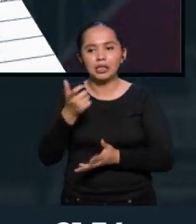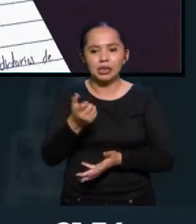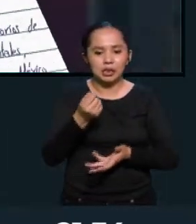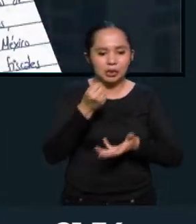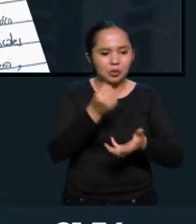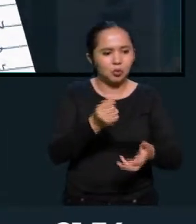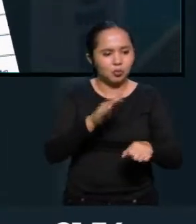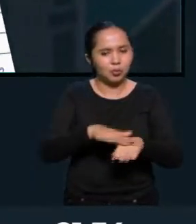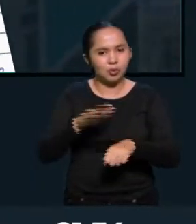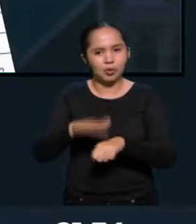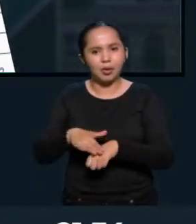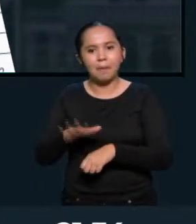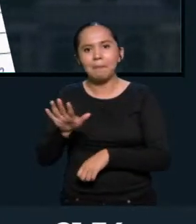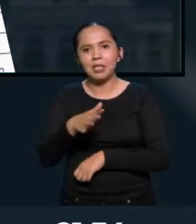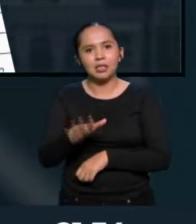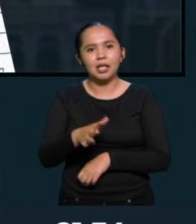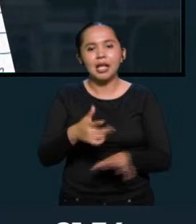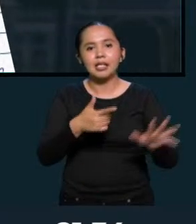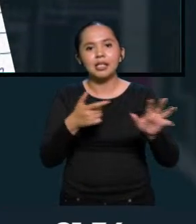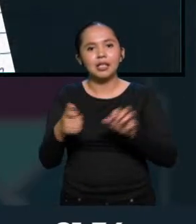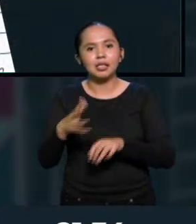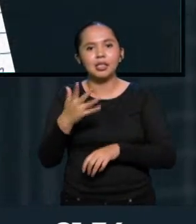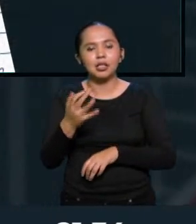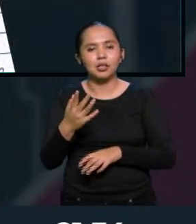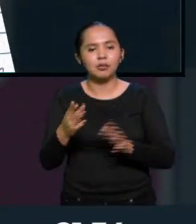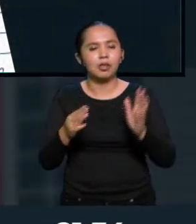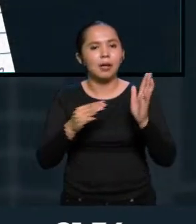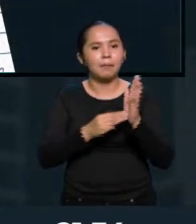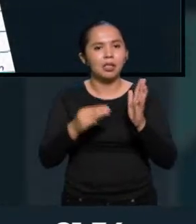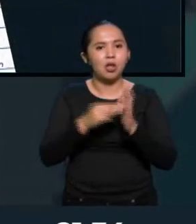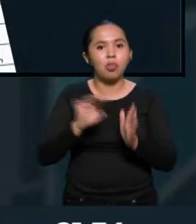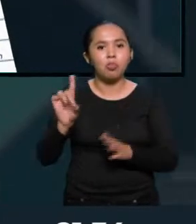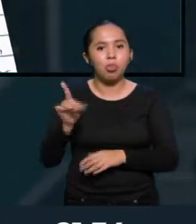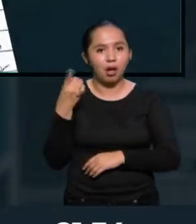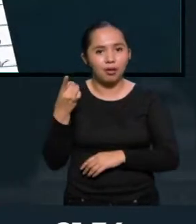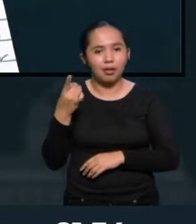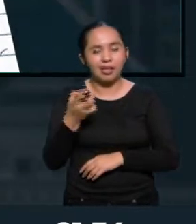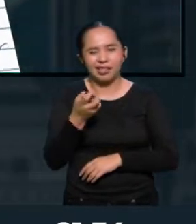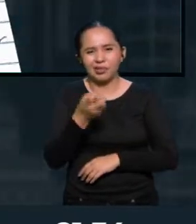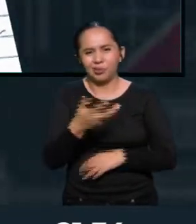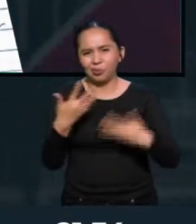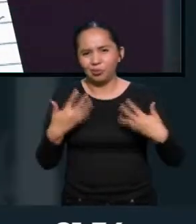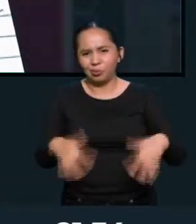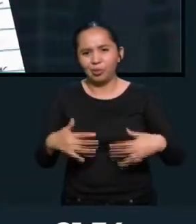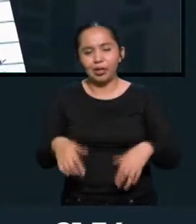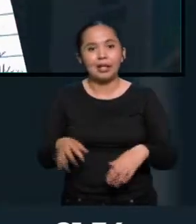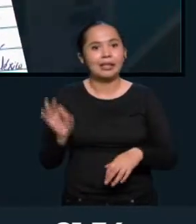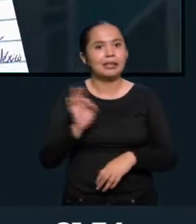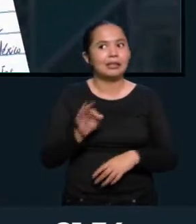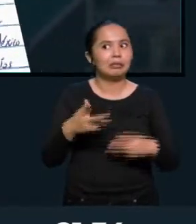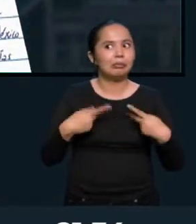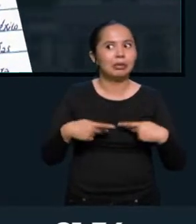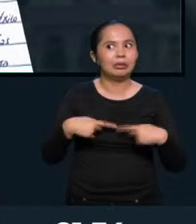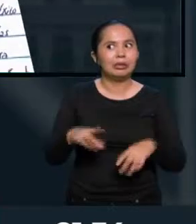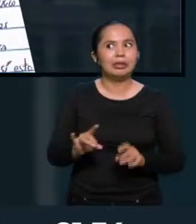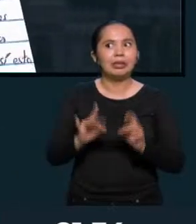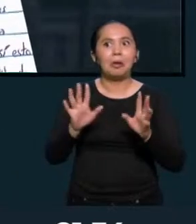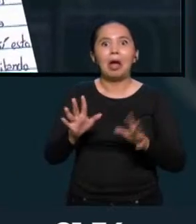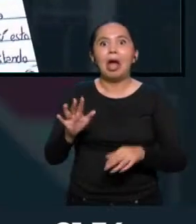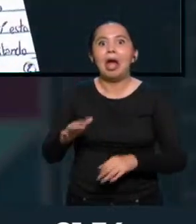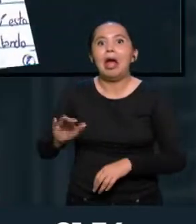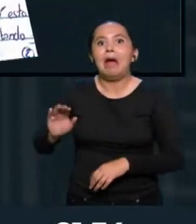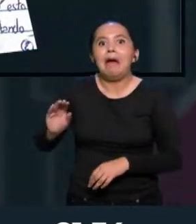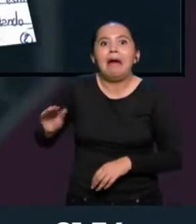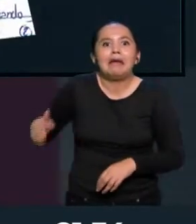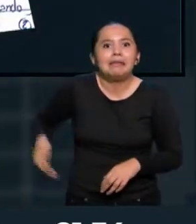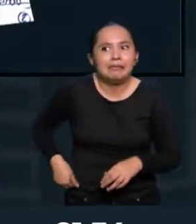cuentas por un valor cercano a los 750 millones de dólares. Me imagino que alguien sin querer la depositó en esas cuentas propiedades, ¿no?